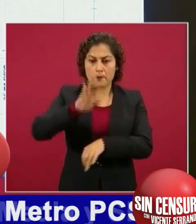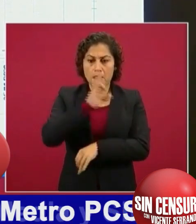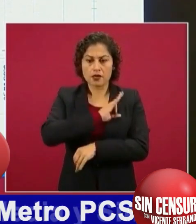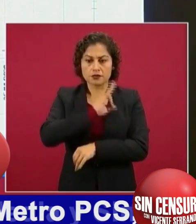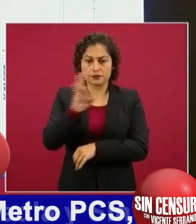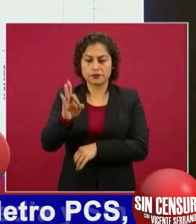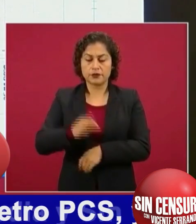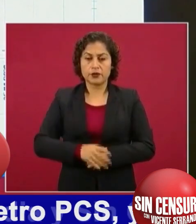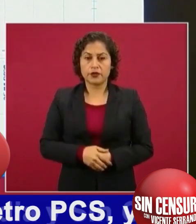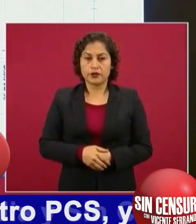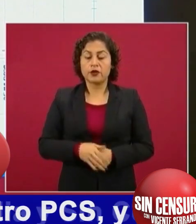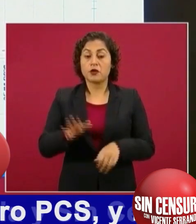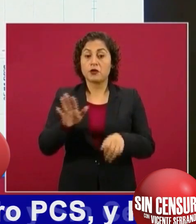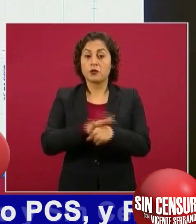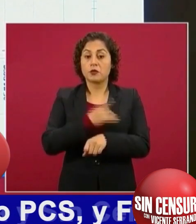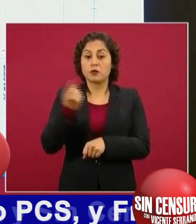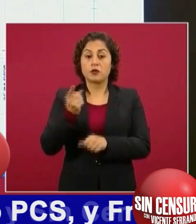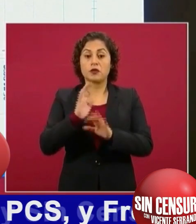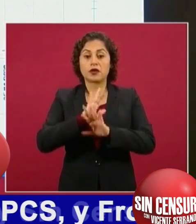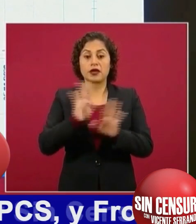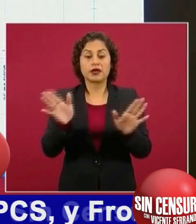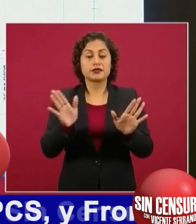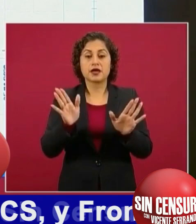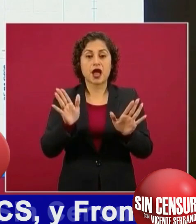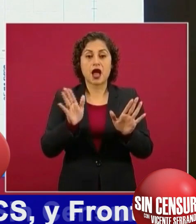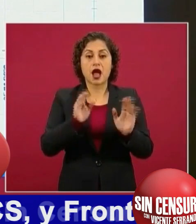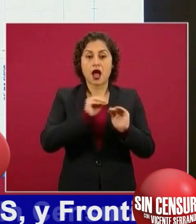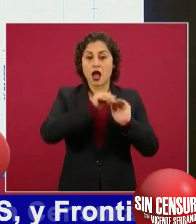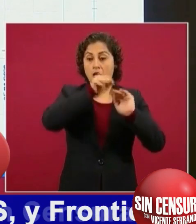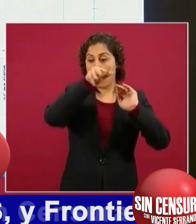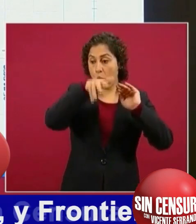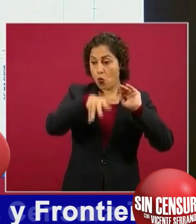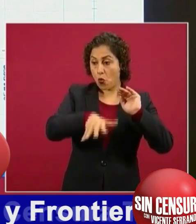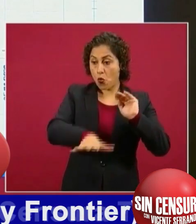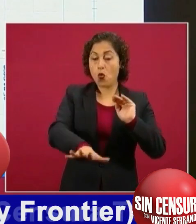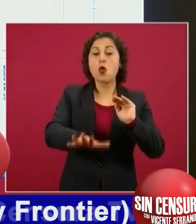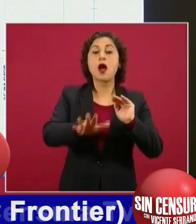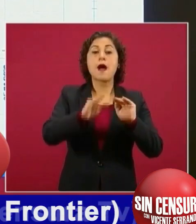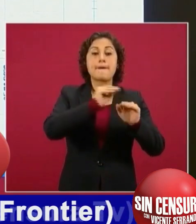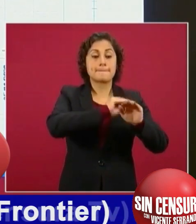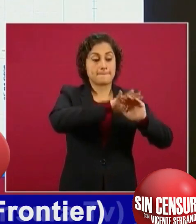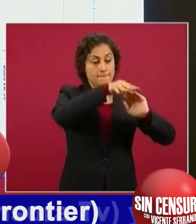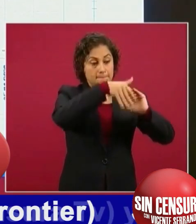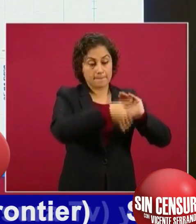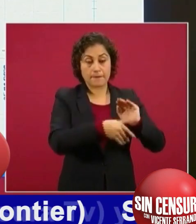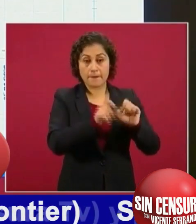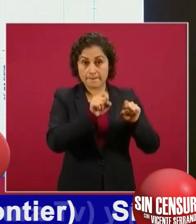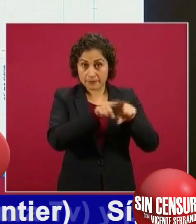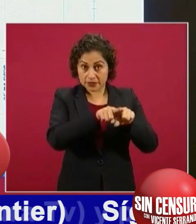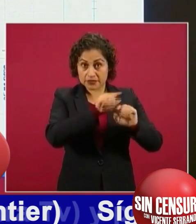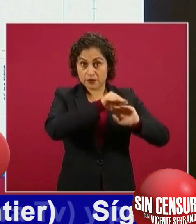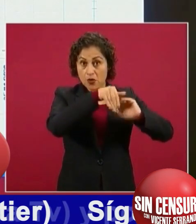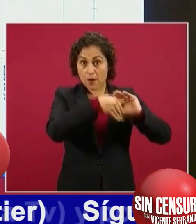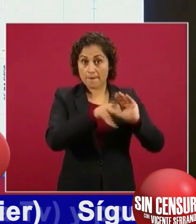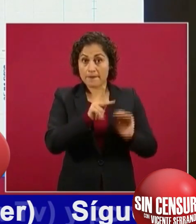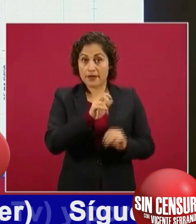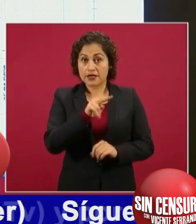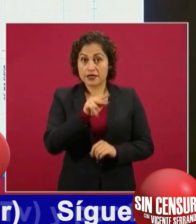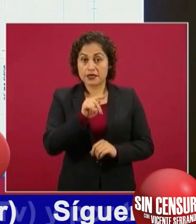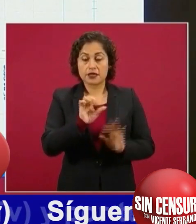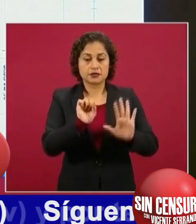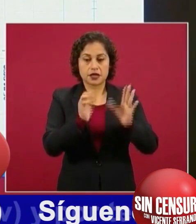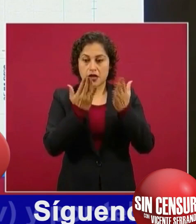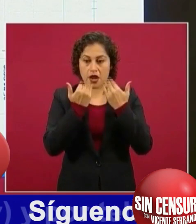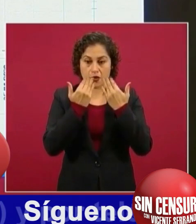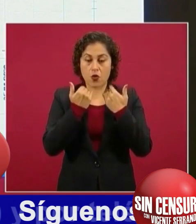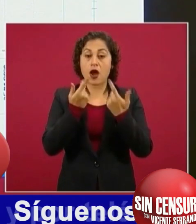porque ya no hay escurrimientos hacia la presa Peñitas, pero estamos sacando agua de la presa